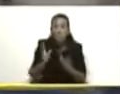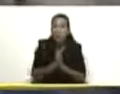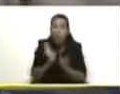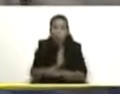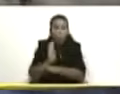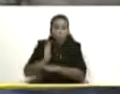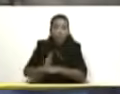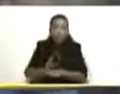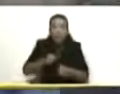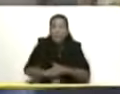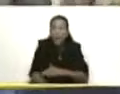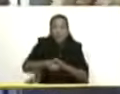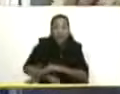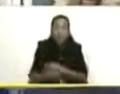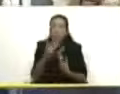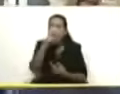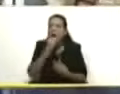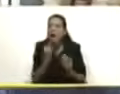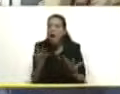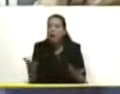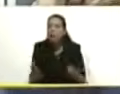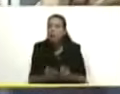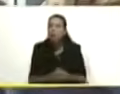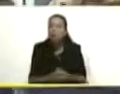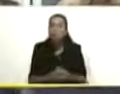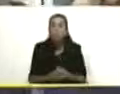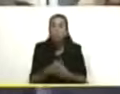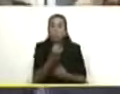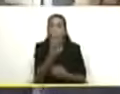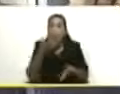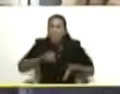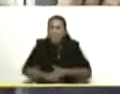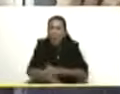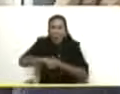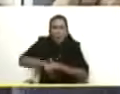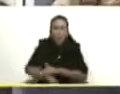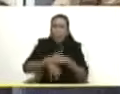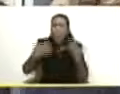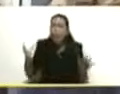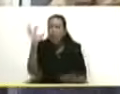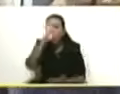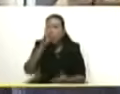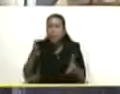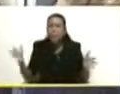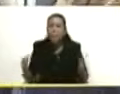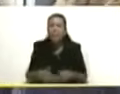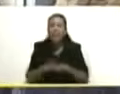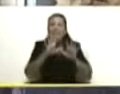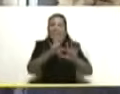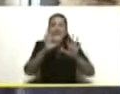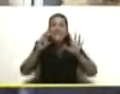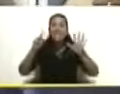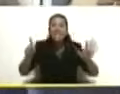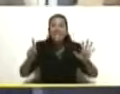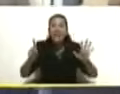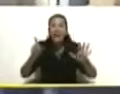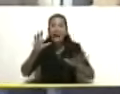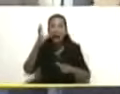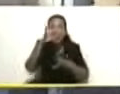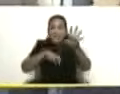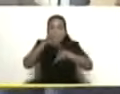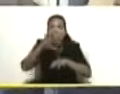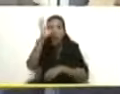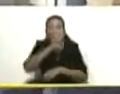¿Ha tenido partos de cuántos animales? Sí, buenas tardes, señor presidente. Buenas tardes. Ella ha tenido partos de 16 animales, ha tenido, ya